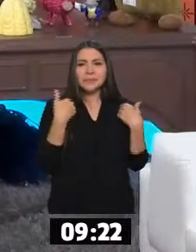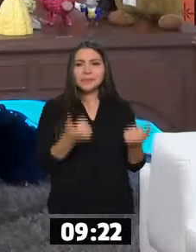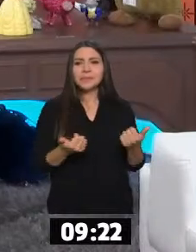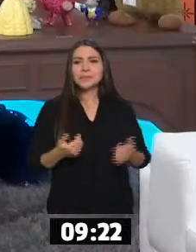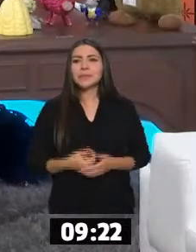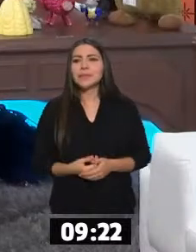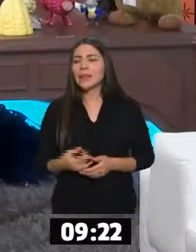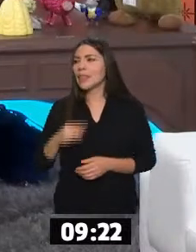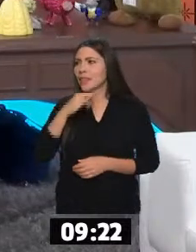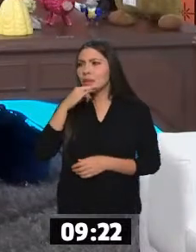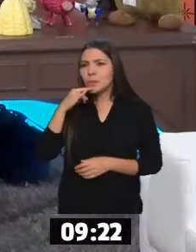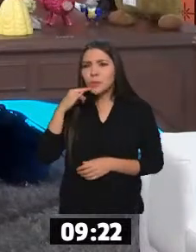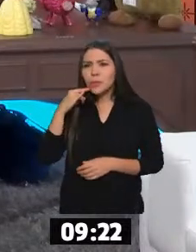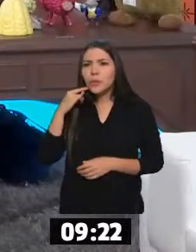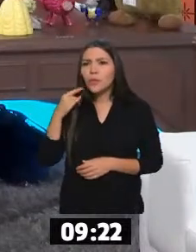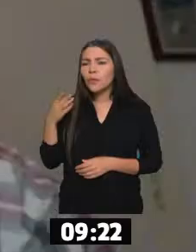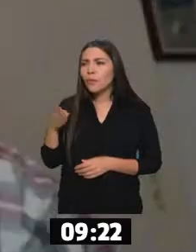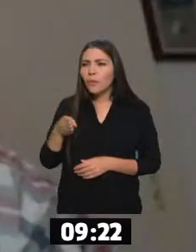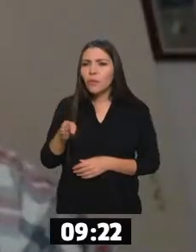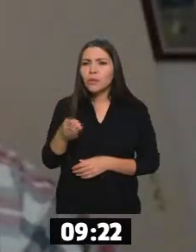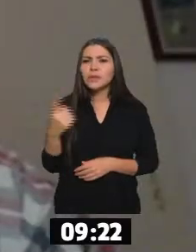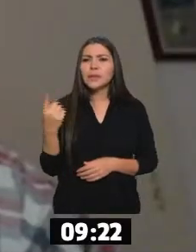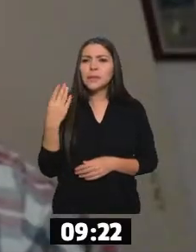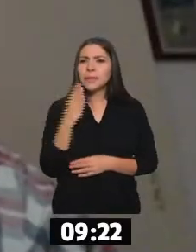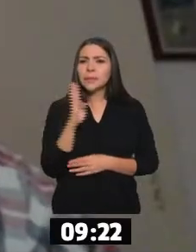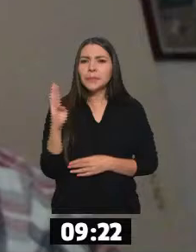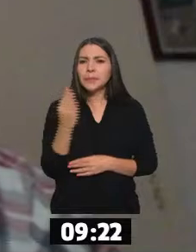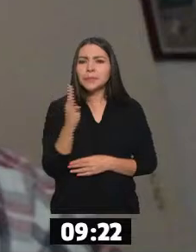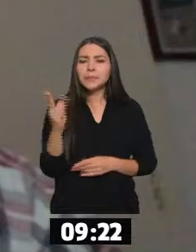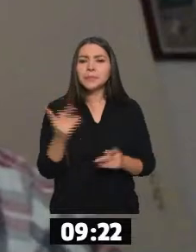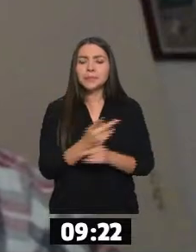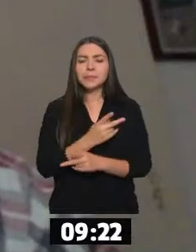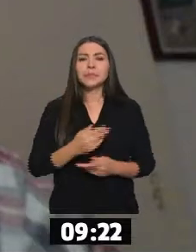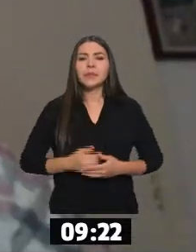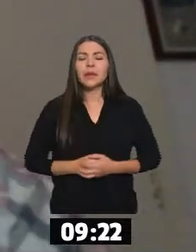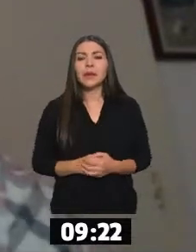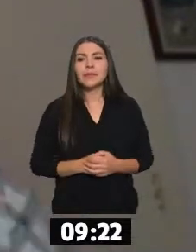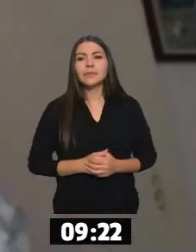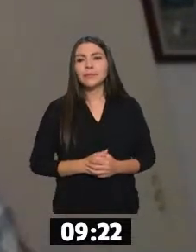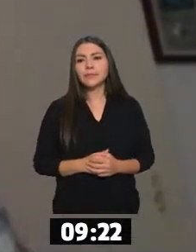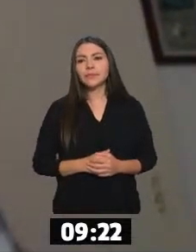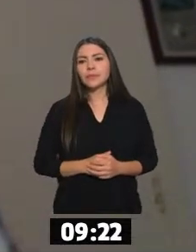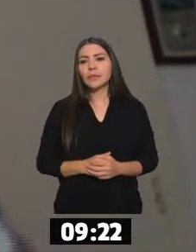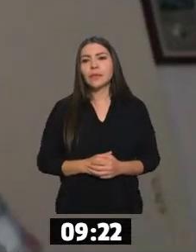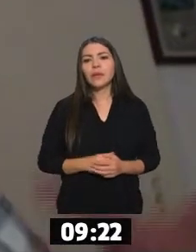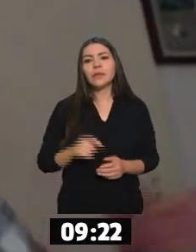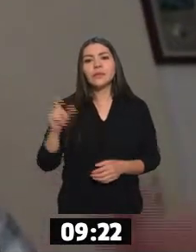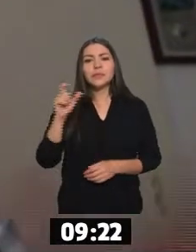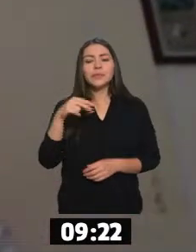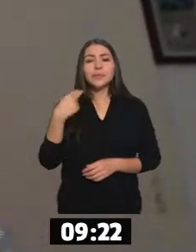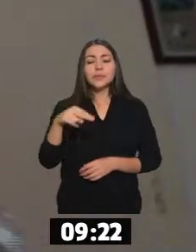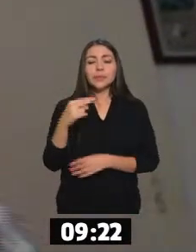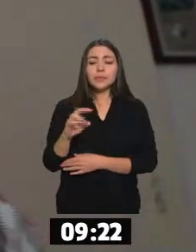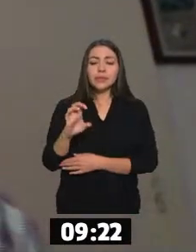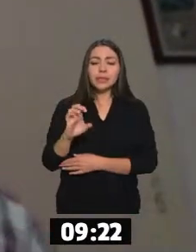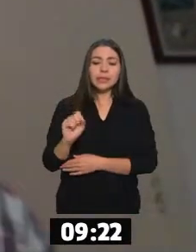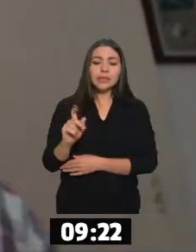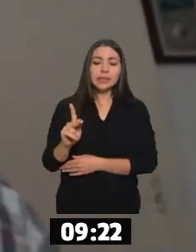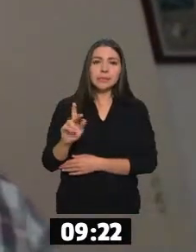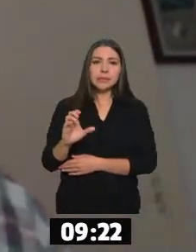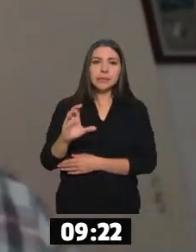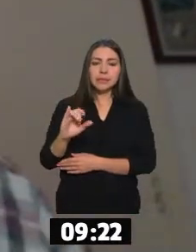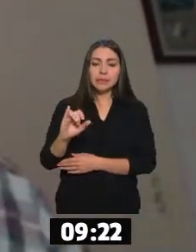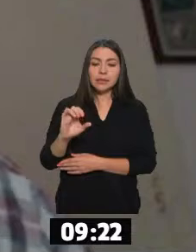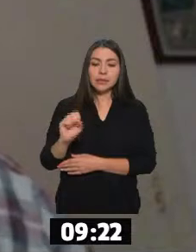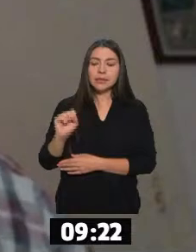tiburones, ¿verdad? Bueno, pues cuando hablamos de especies invasoras, básicamente, pues sí, no son estas que vienen cayendo en